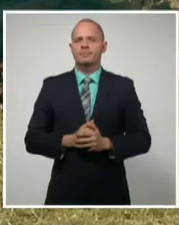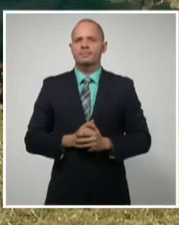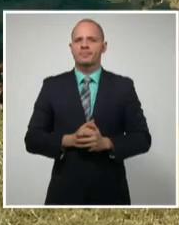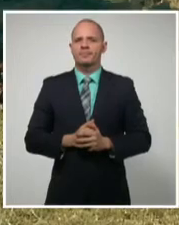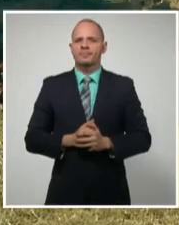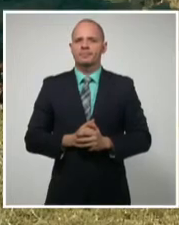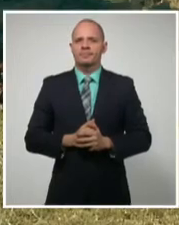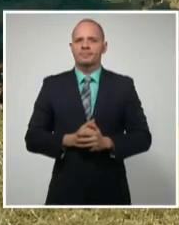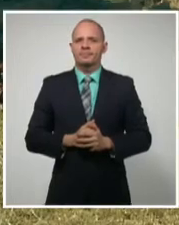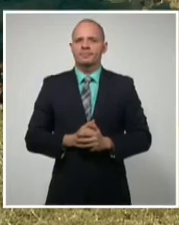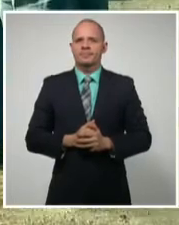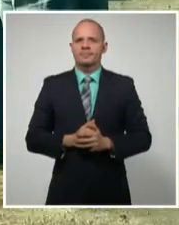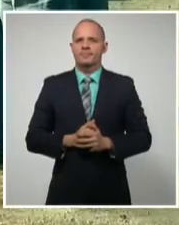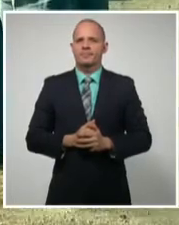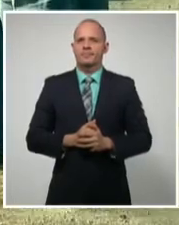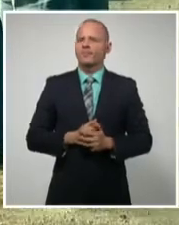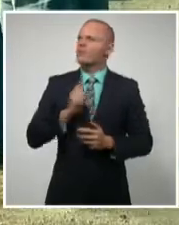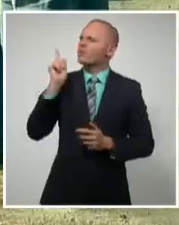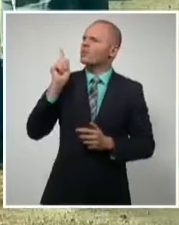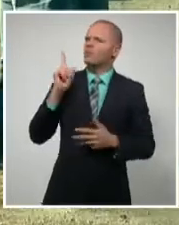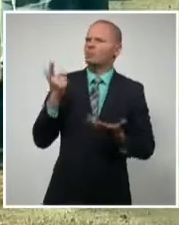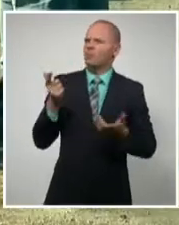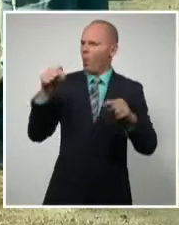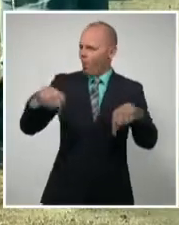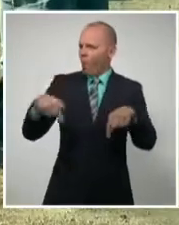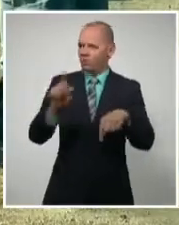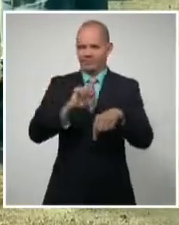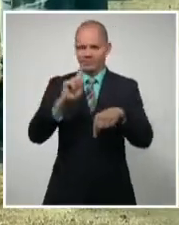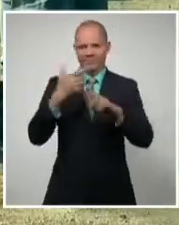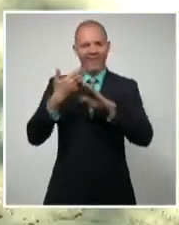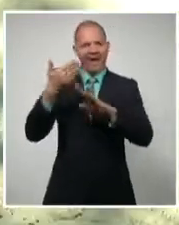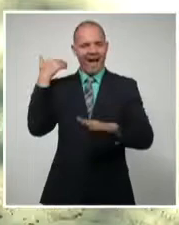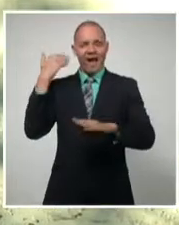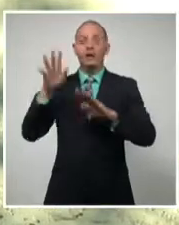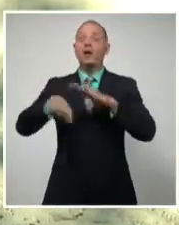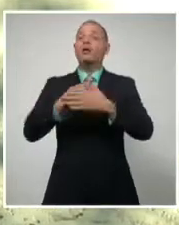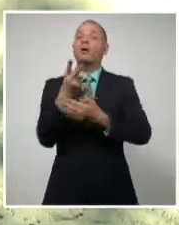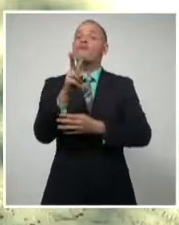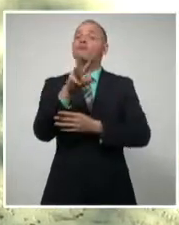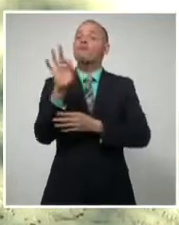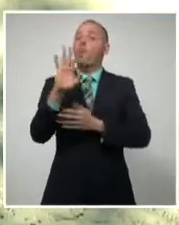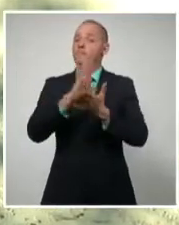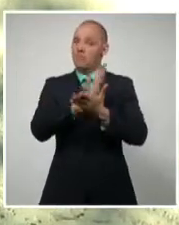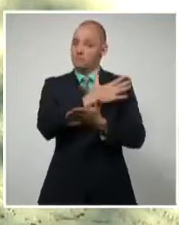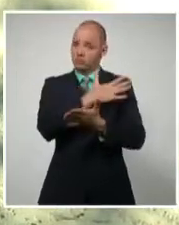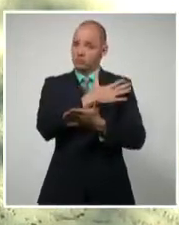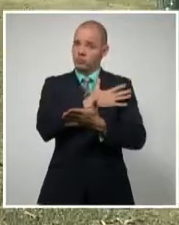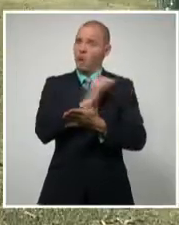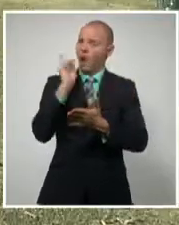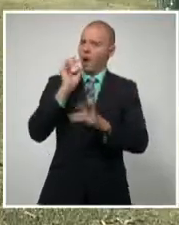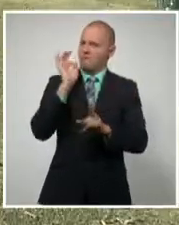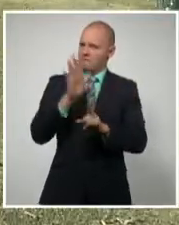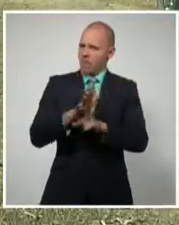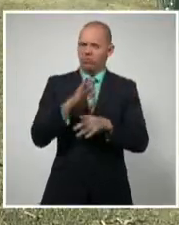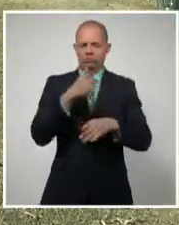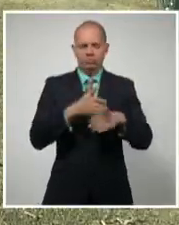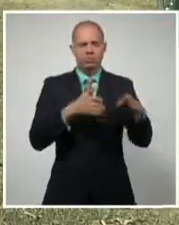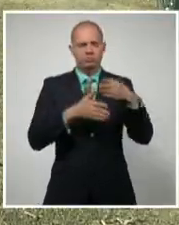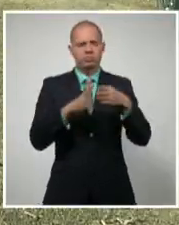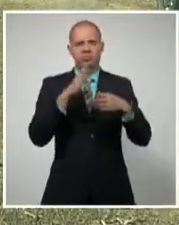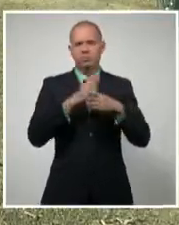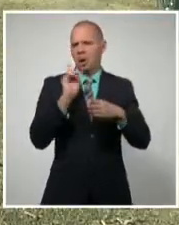Sábado 28 de marzo del año 2020. Así comenzaba la construcción de la